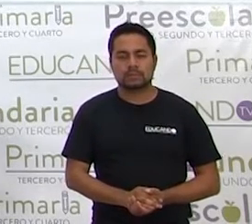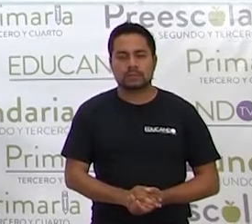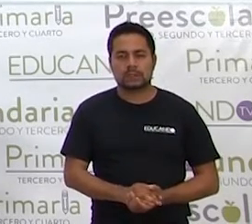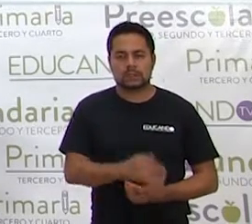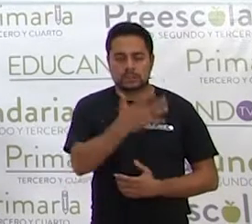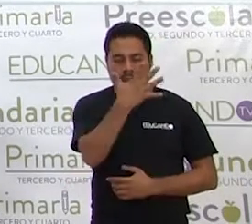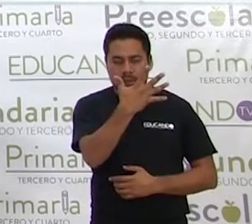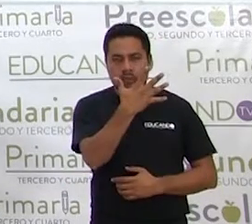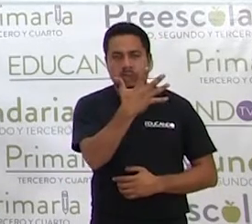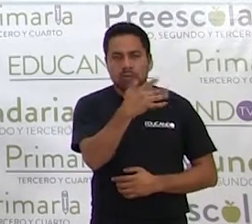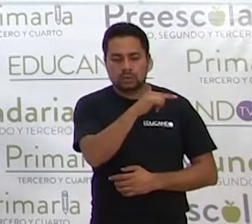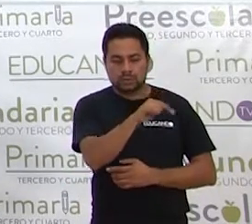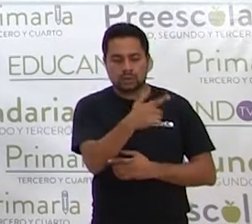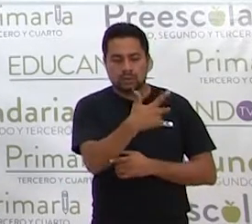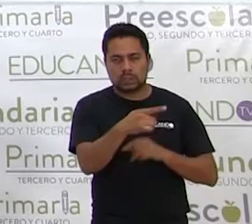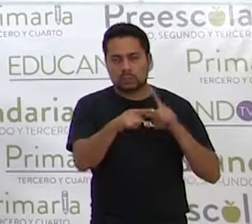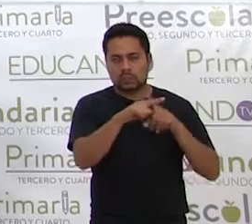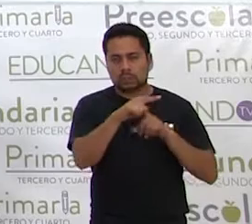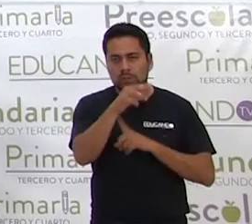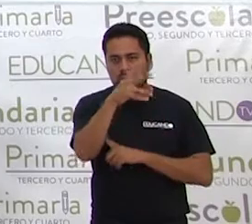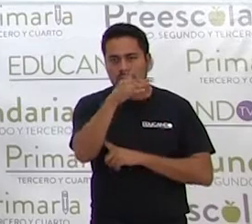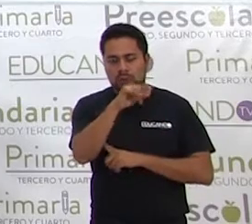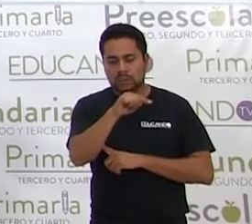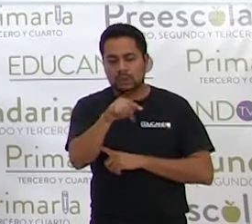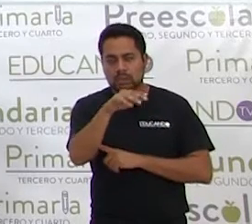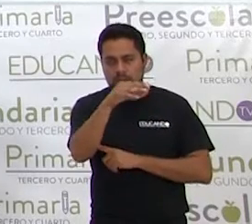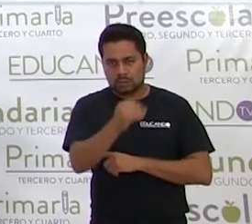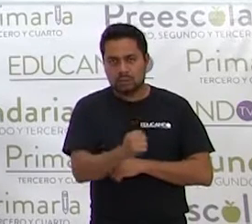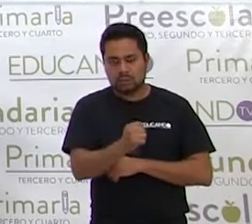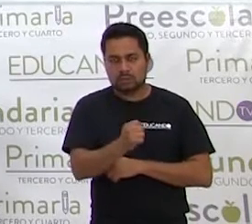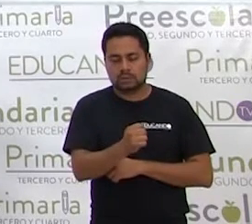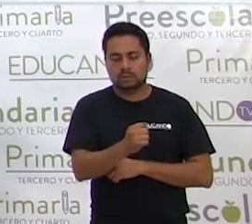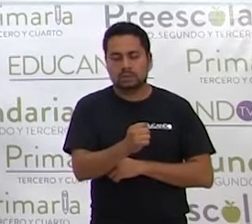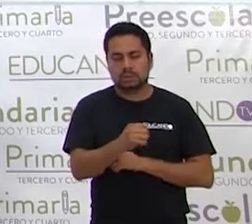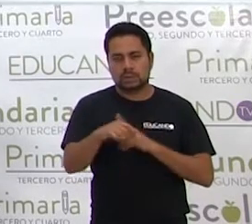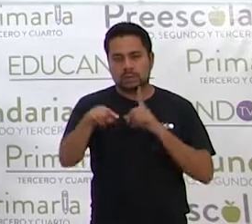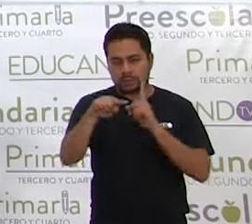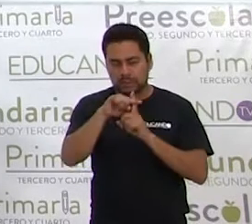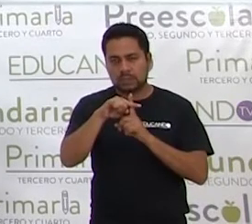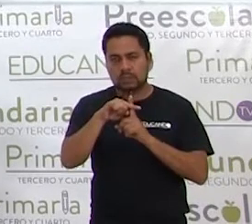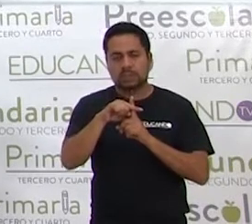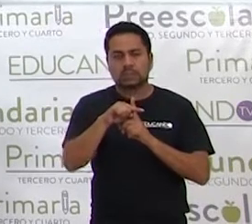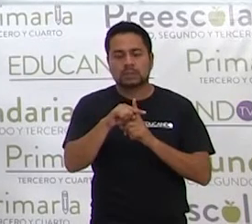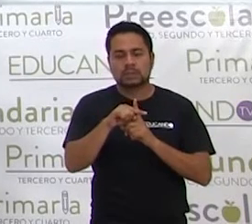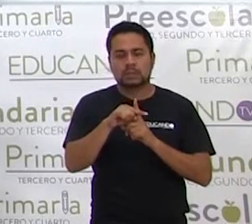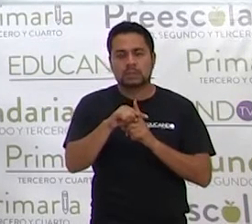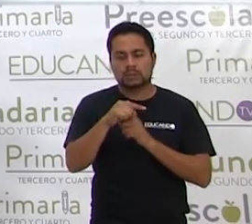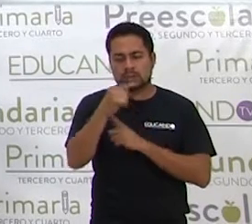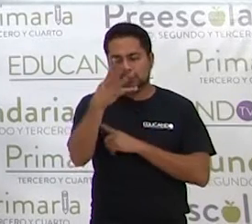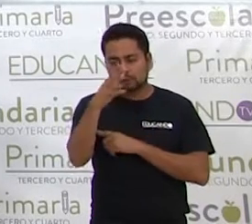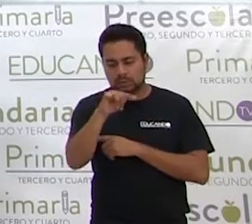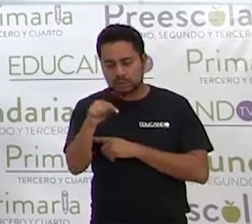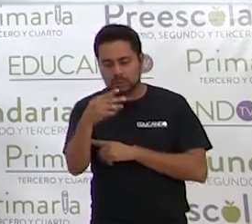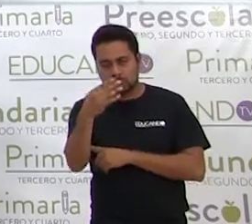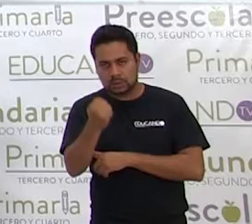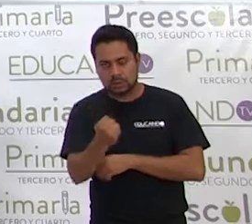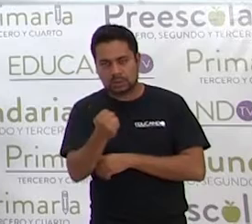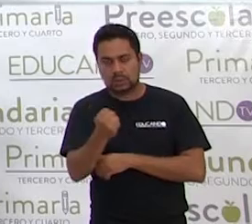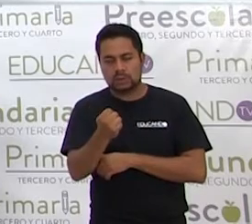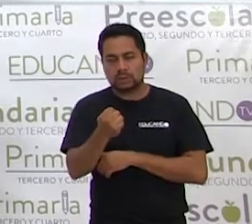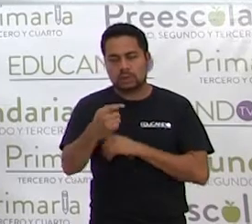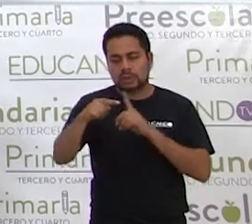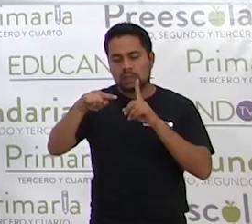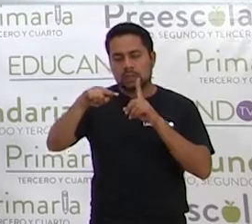octavos por 50 novenos más cuatro novenos más